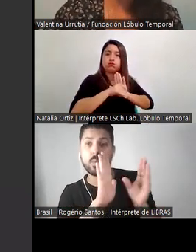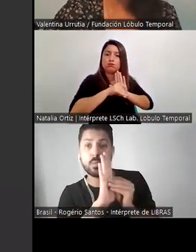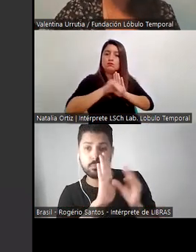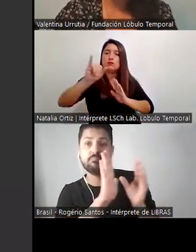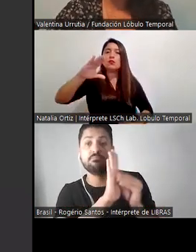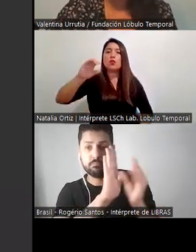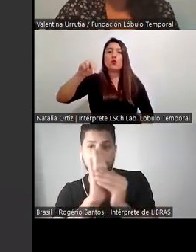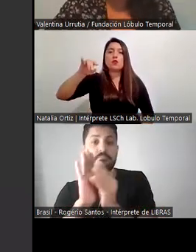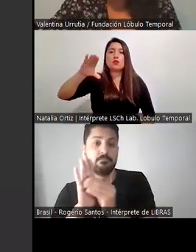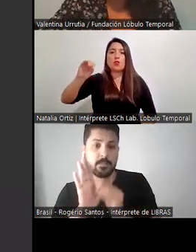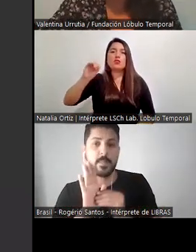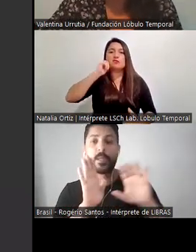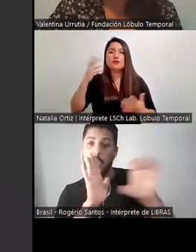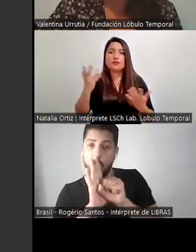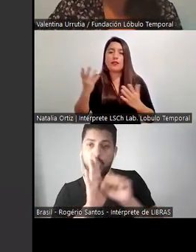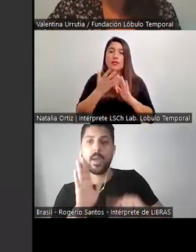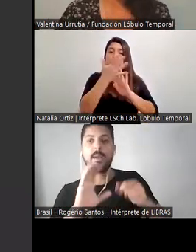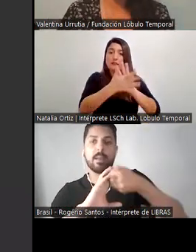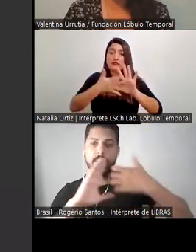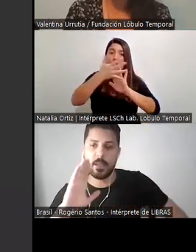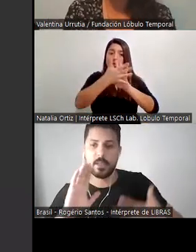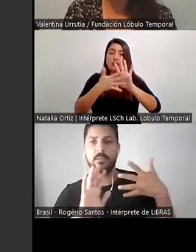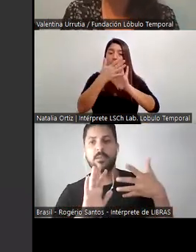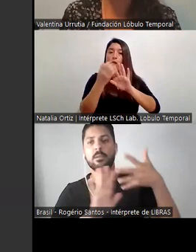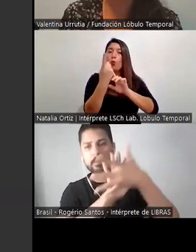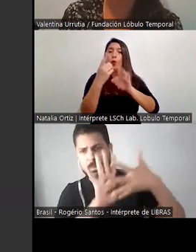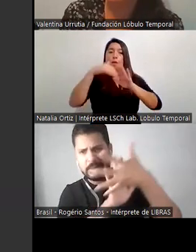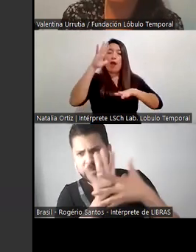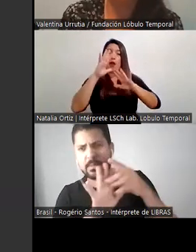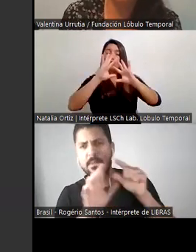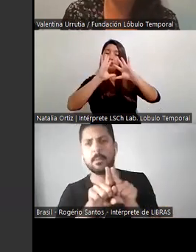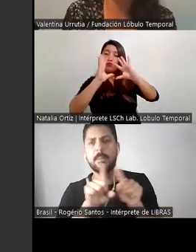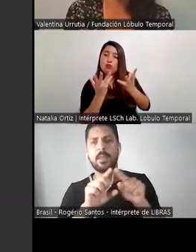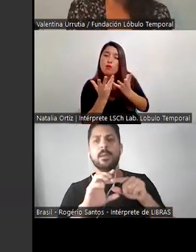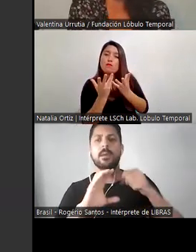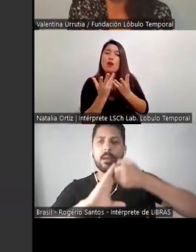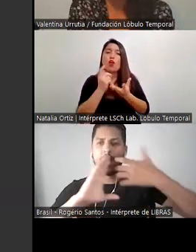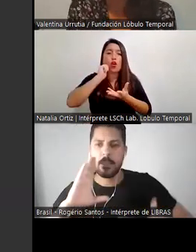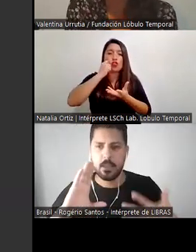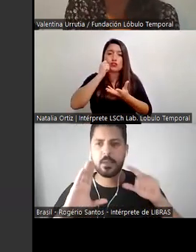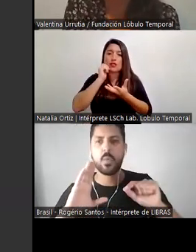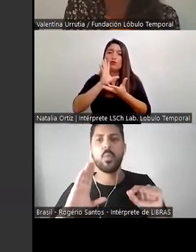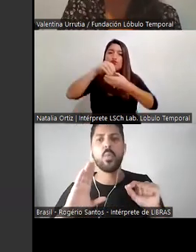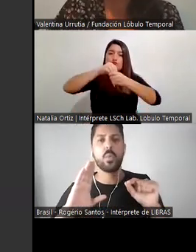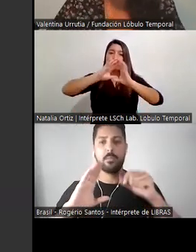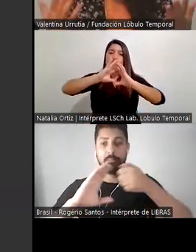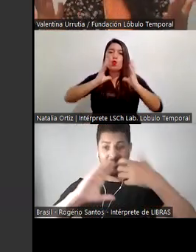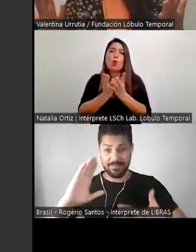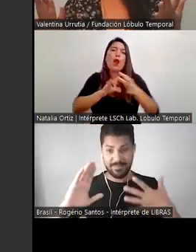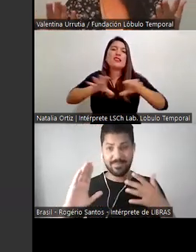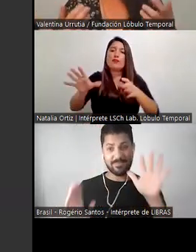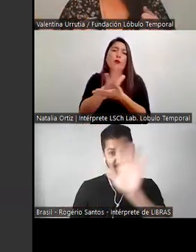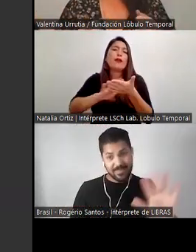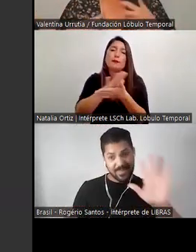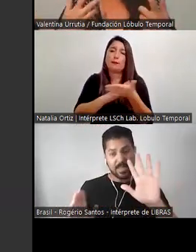una o más características de una seña reflejan la característica del concepto, ¿verdad? O de la actividad que se simboliza. Como, por